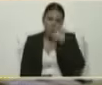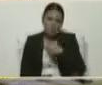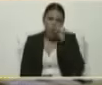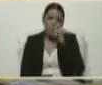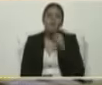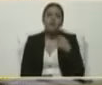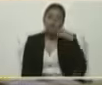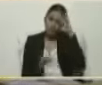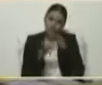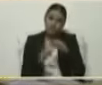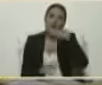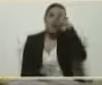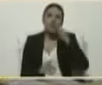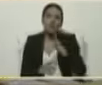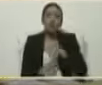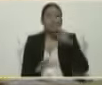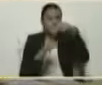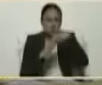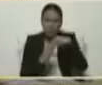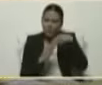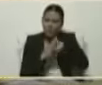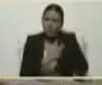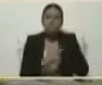Dios, creyente profundamente,